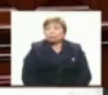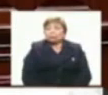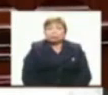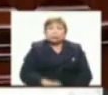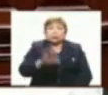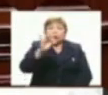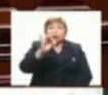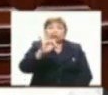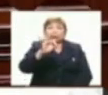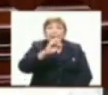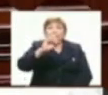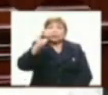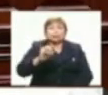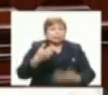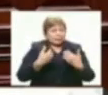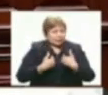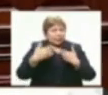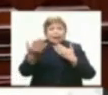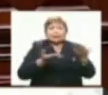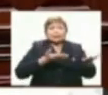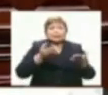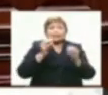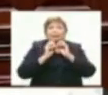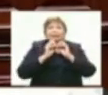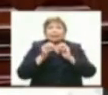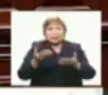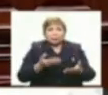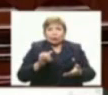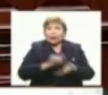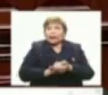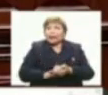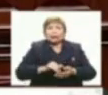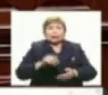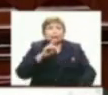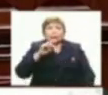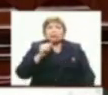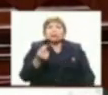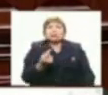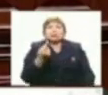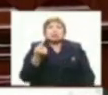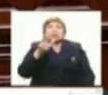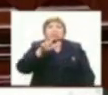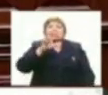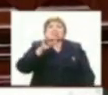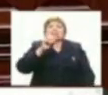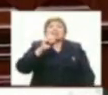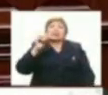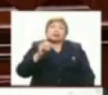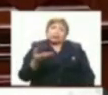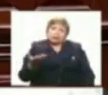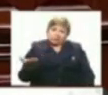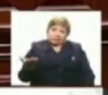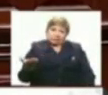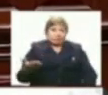el 89% tiene acceso a servicios de saneamiento, en el ámbito rural alcanza solo al 30%.